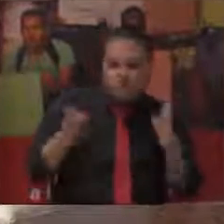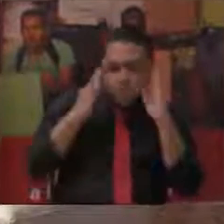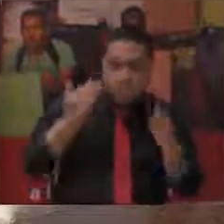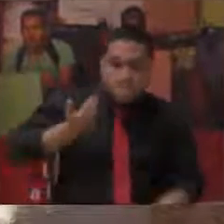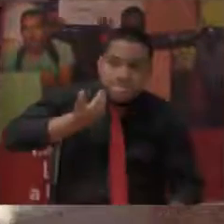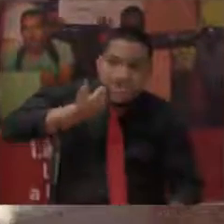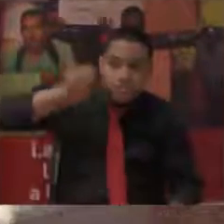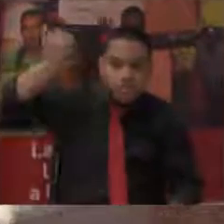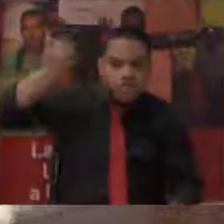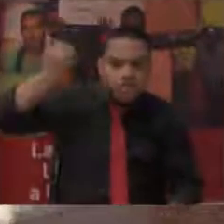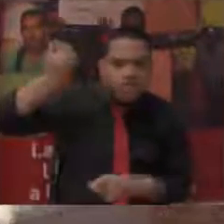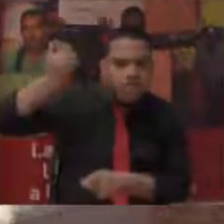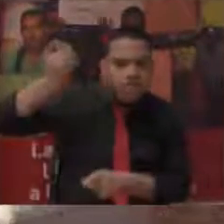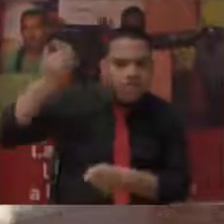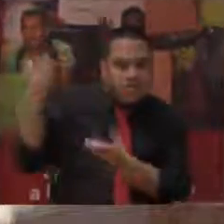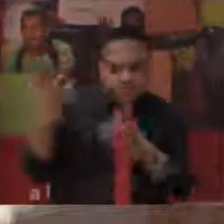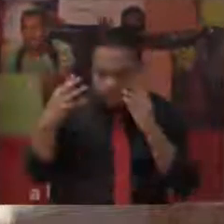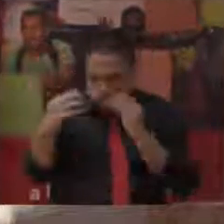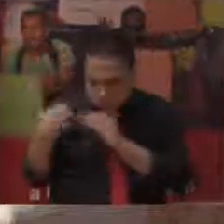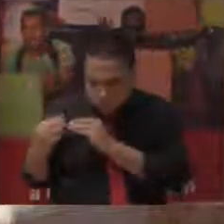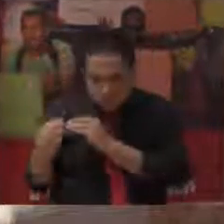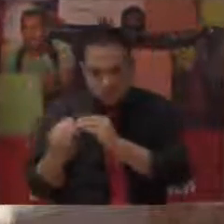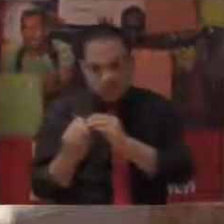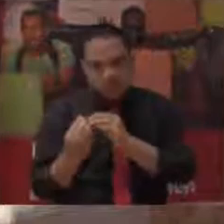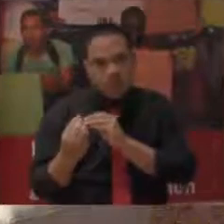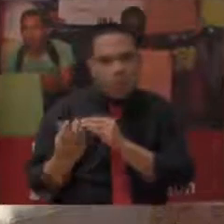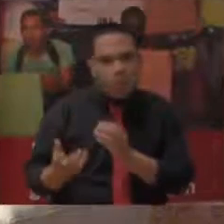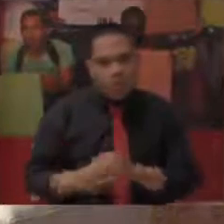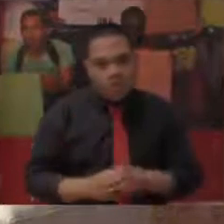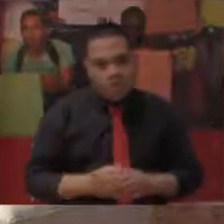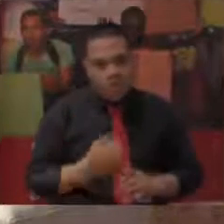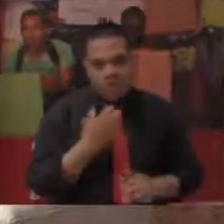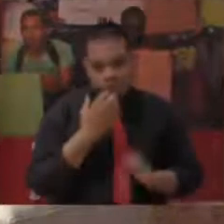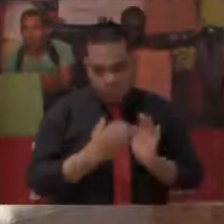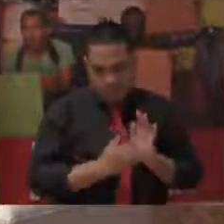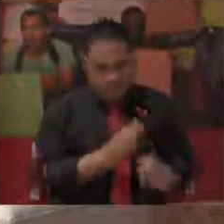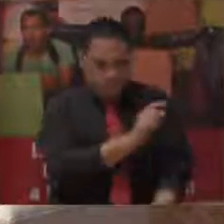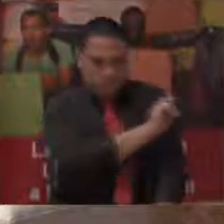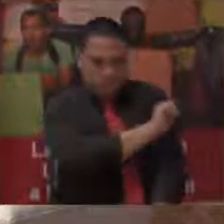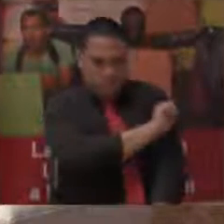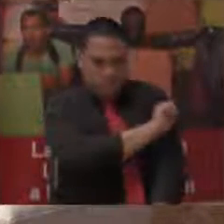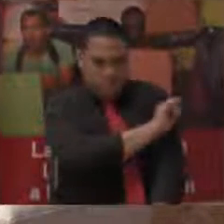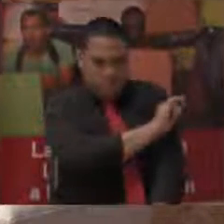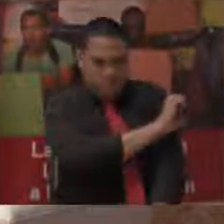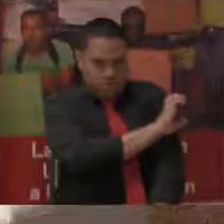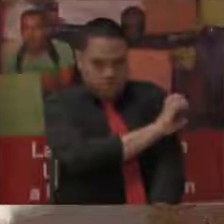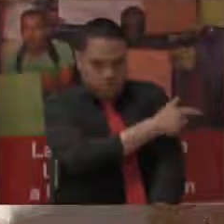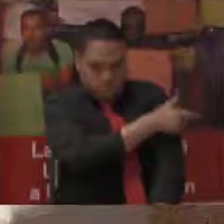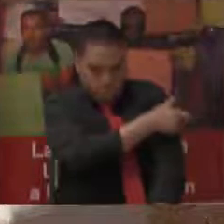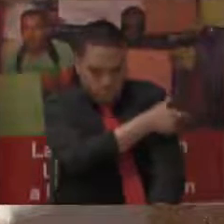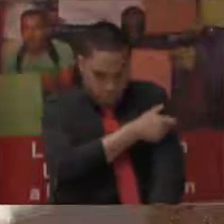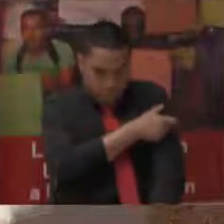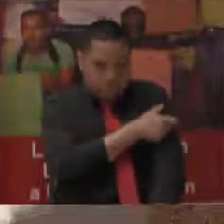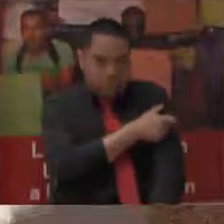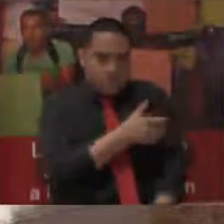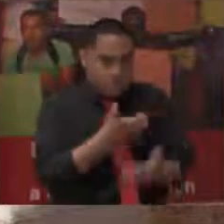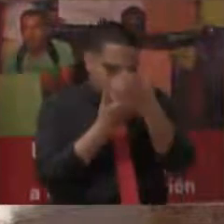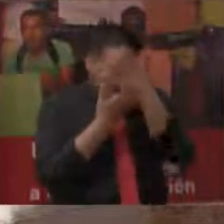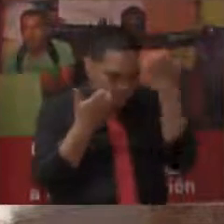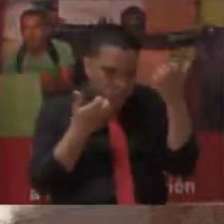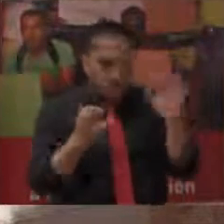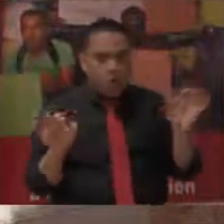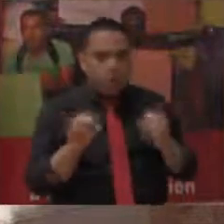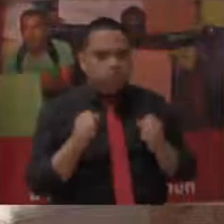por el concierto para delinquir, en el caso de las autodefensas, o en el caso de la rebelión,